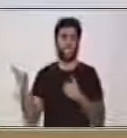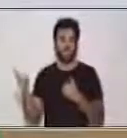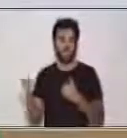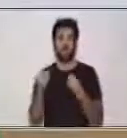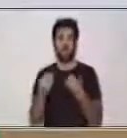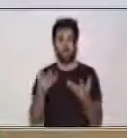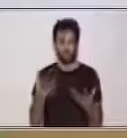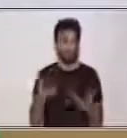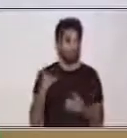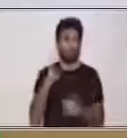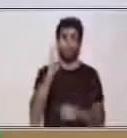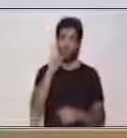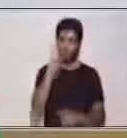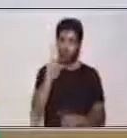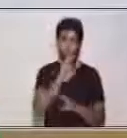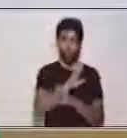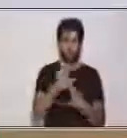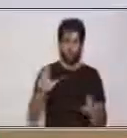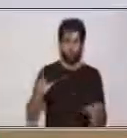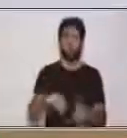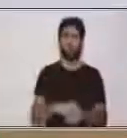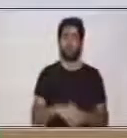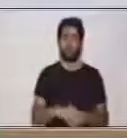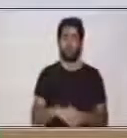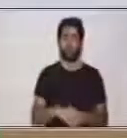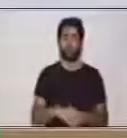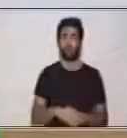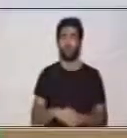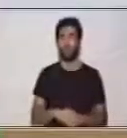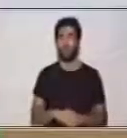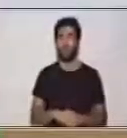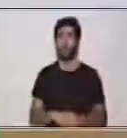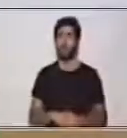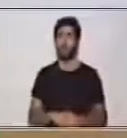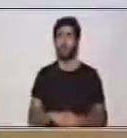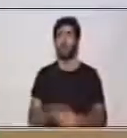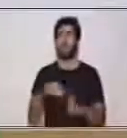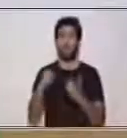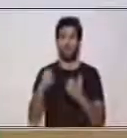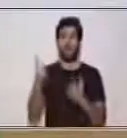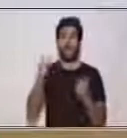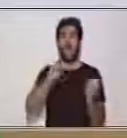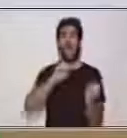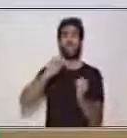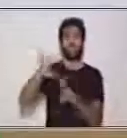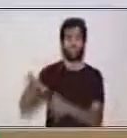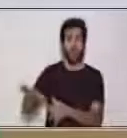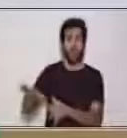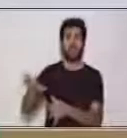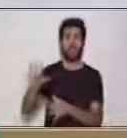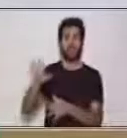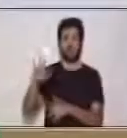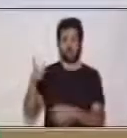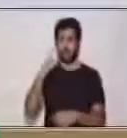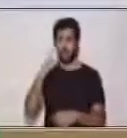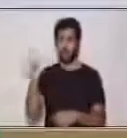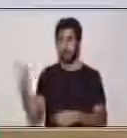porque estamos hablando solo de un bosque, y abandonada,